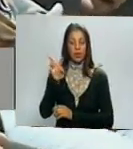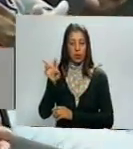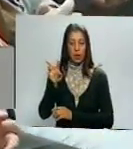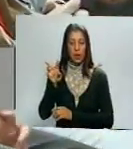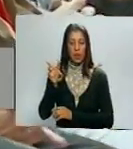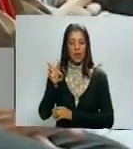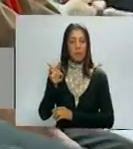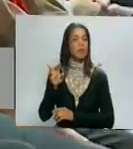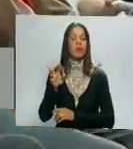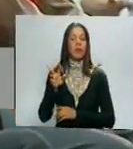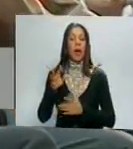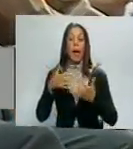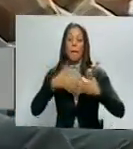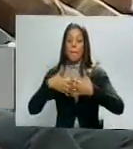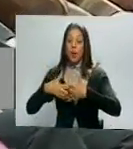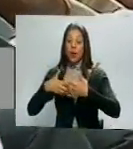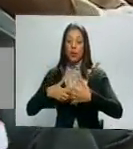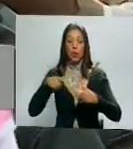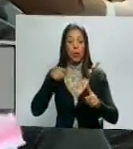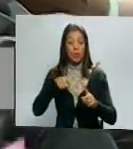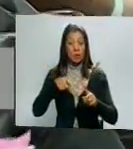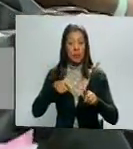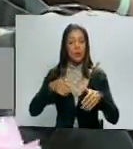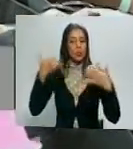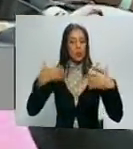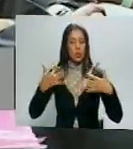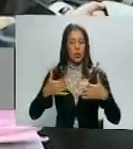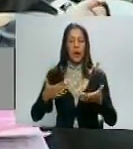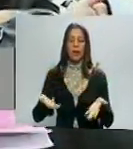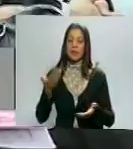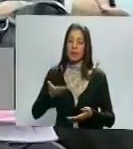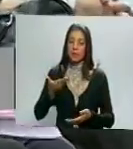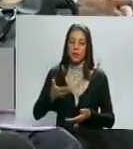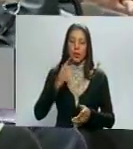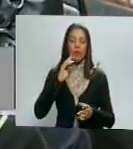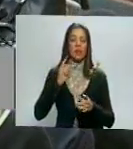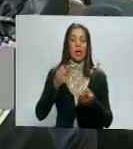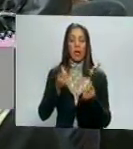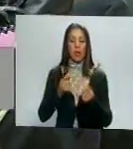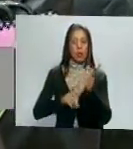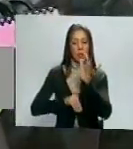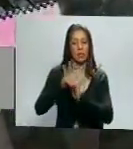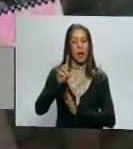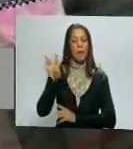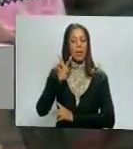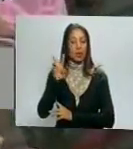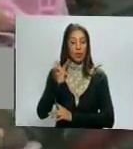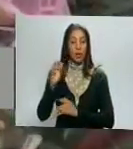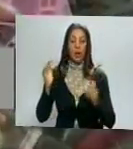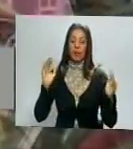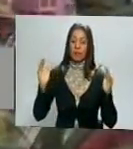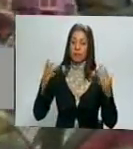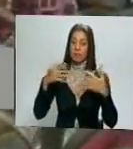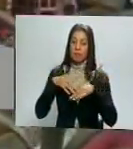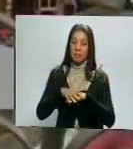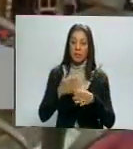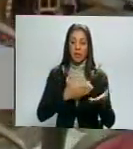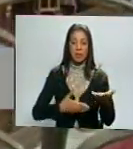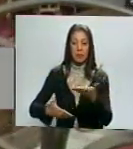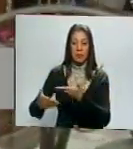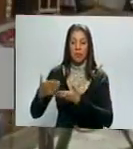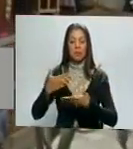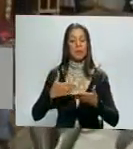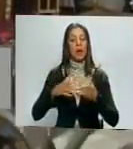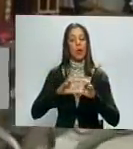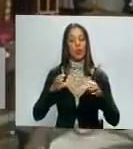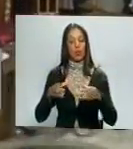teniendo a la producción como eje fundamental de la nueva economía nacional, en armonía con todos los sectores